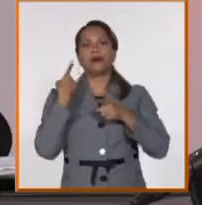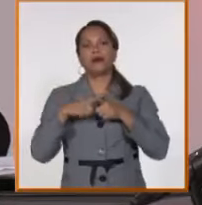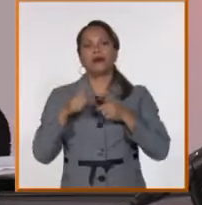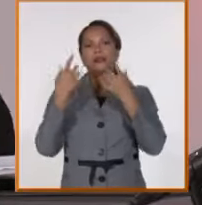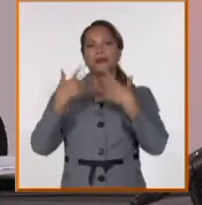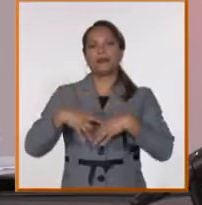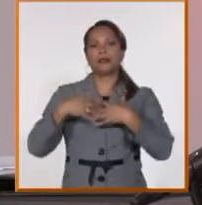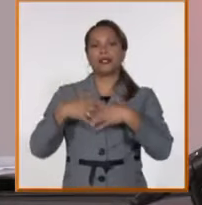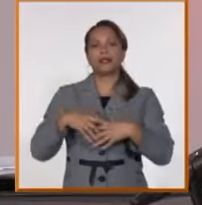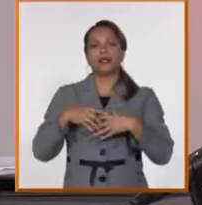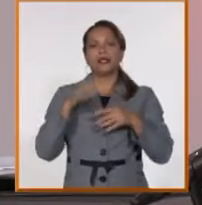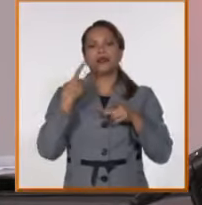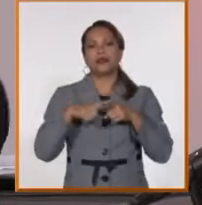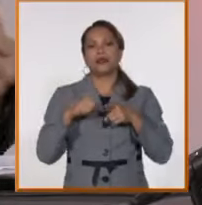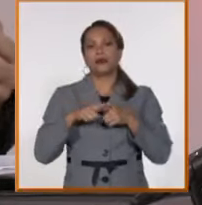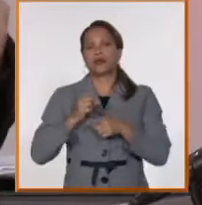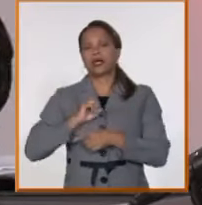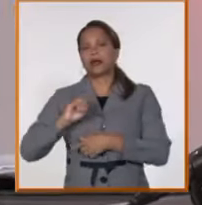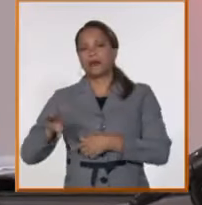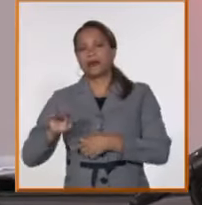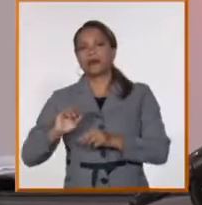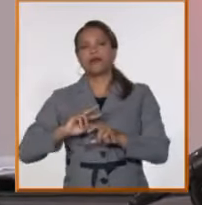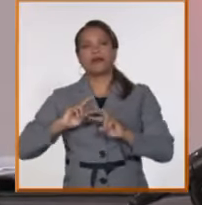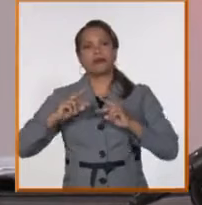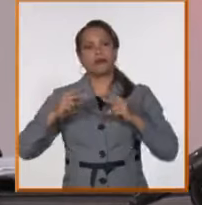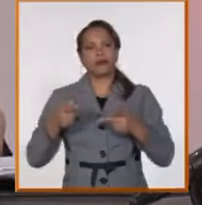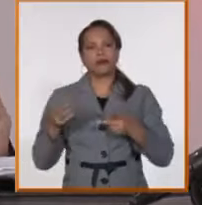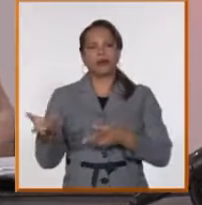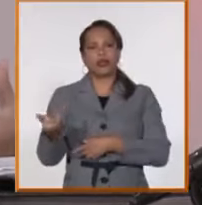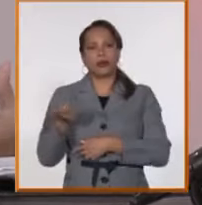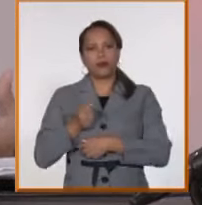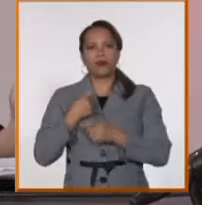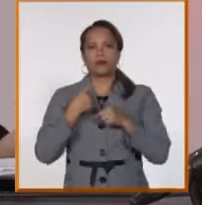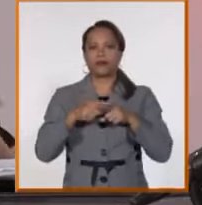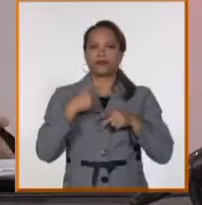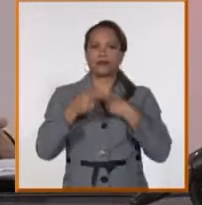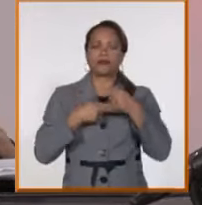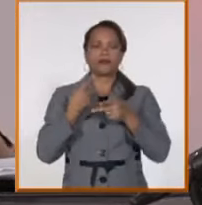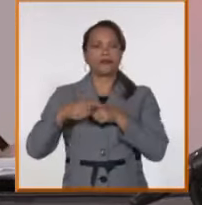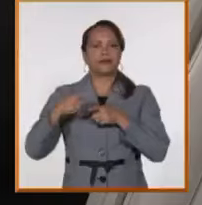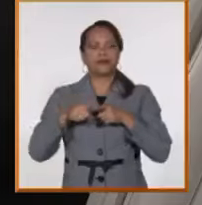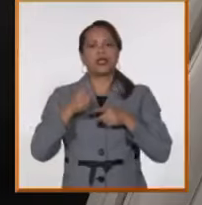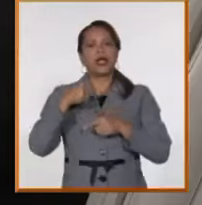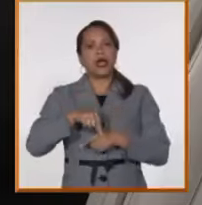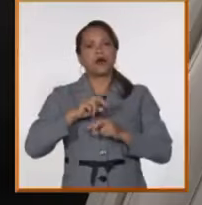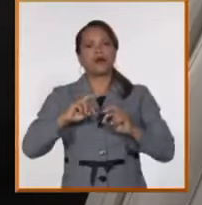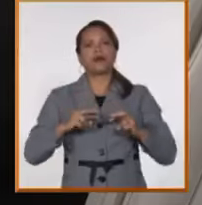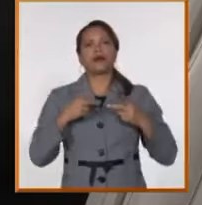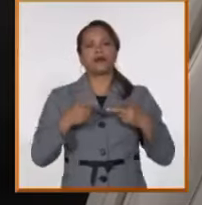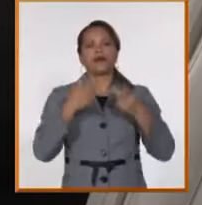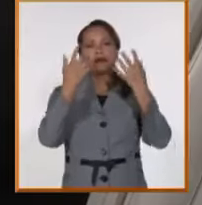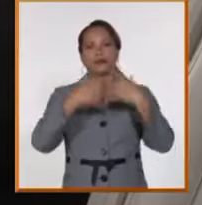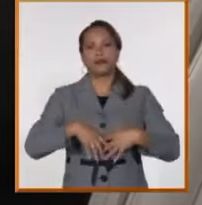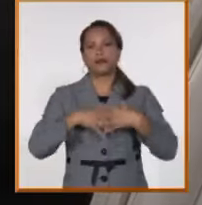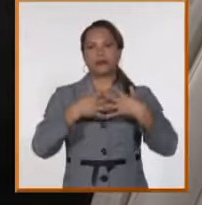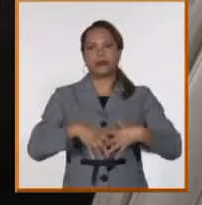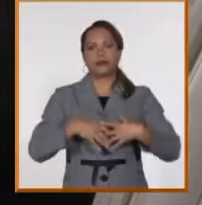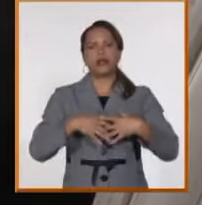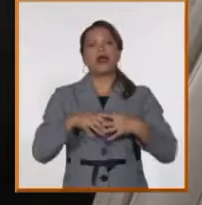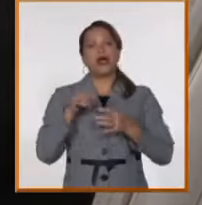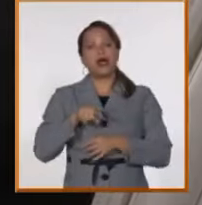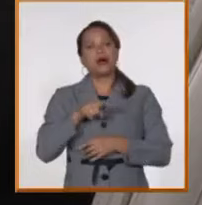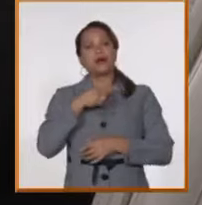acercamos a la industria ligera un sector que en otros momentos ha estado con nosotros acá mirla y que pues nos permitiría